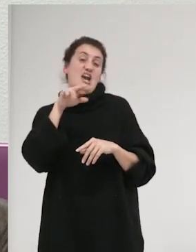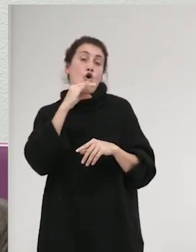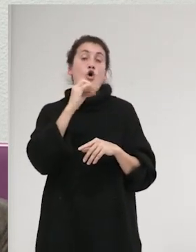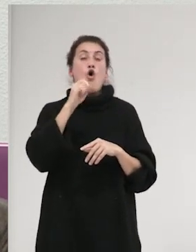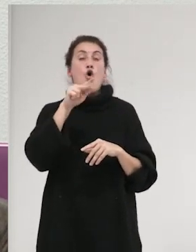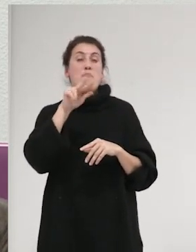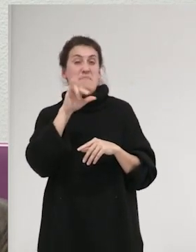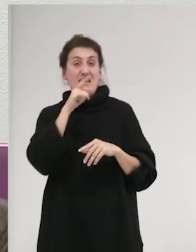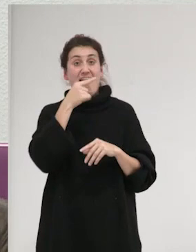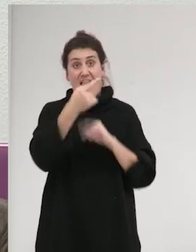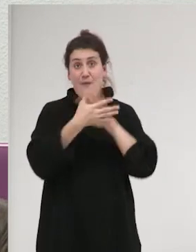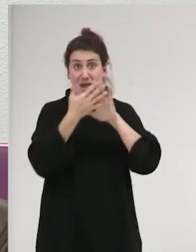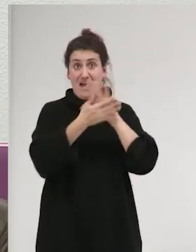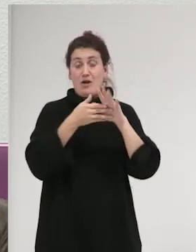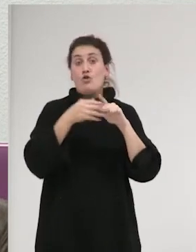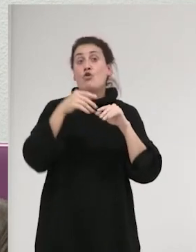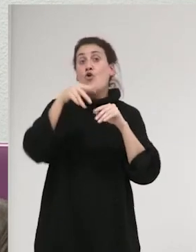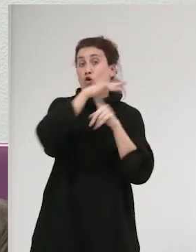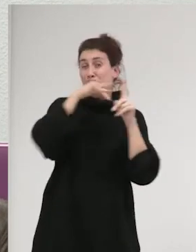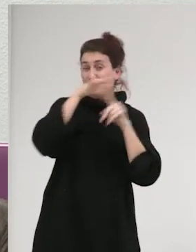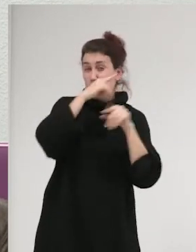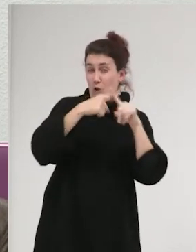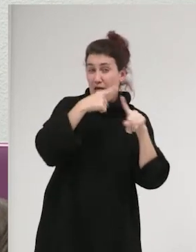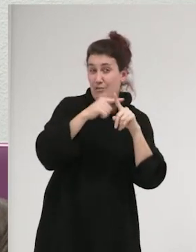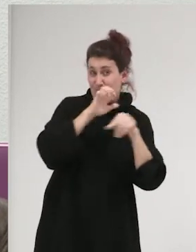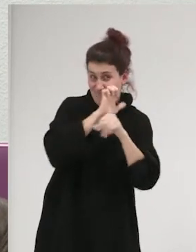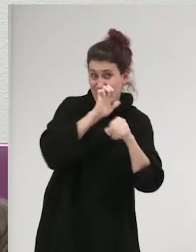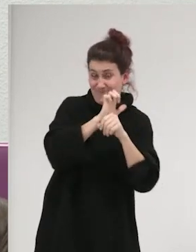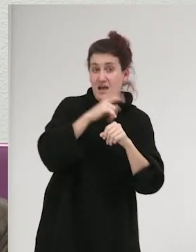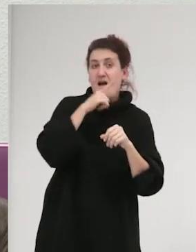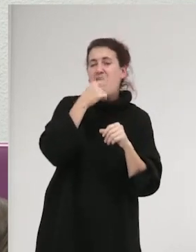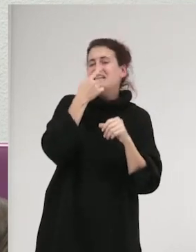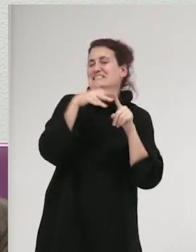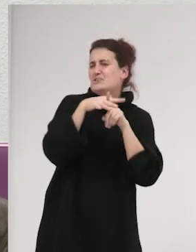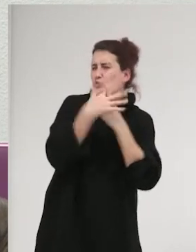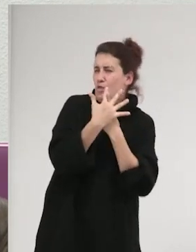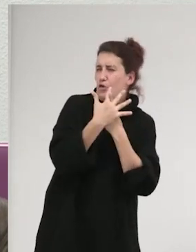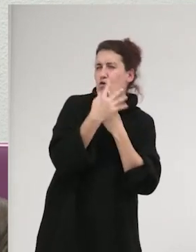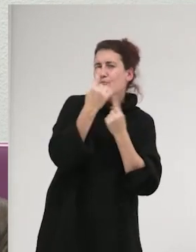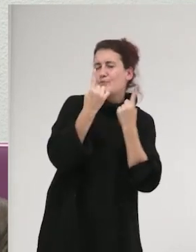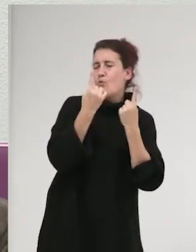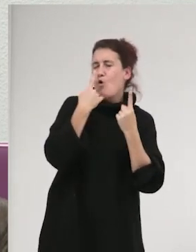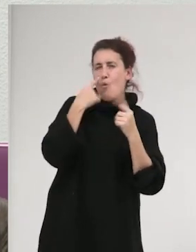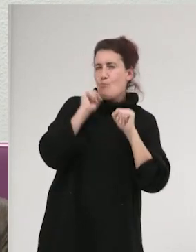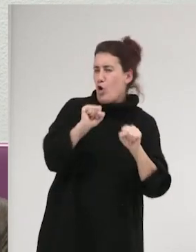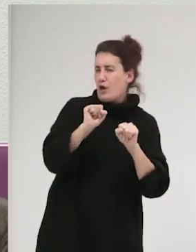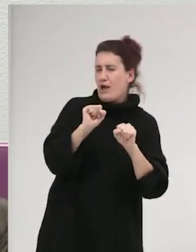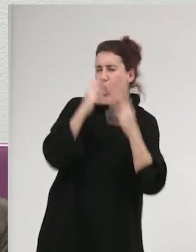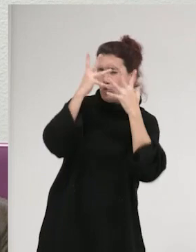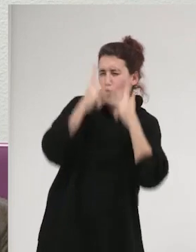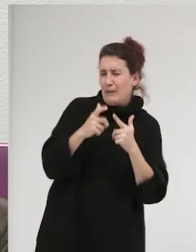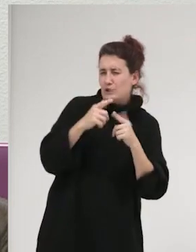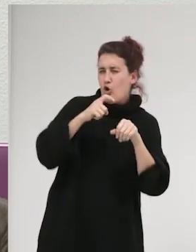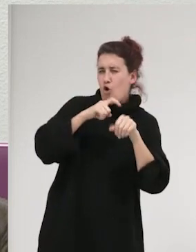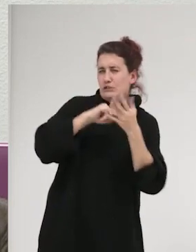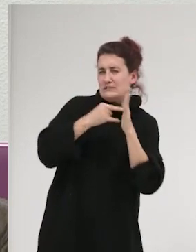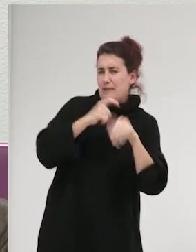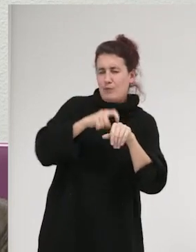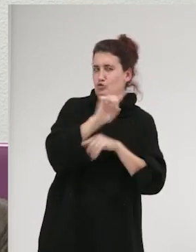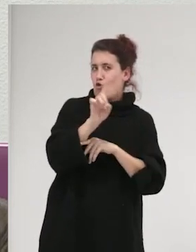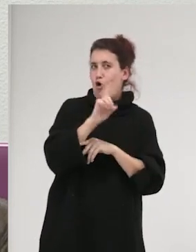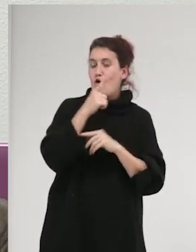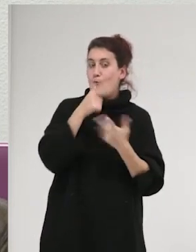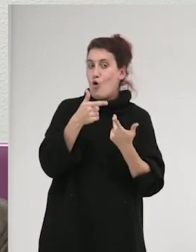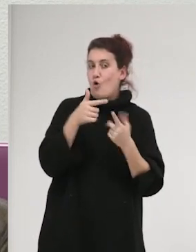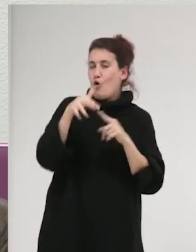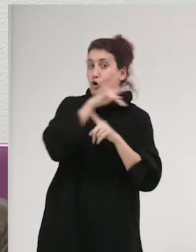contextos de violación, en algunas ocasiones, se produce una situación, no solo un bloqueo automático del sistema nervioso, sino un